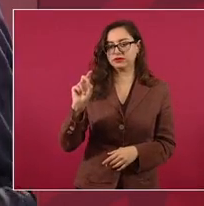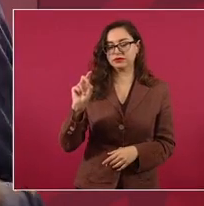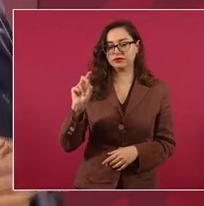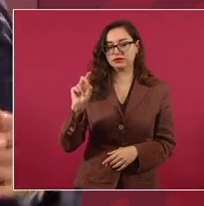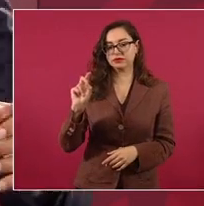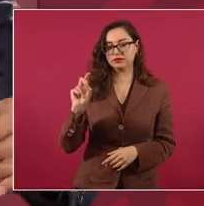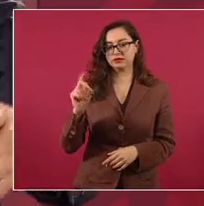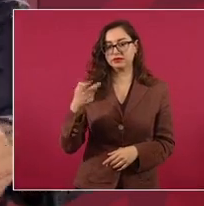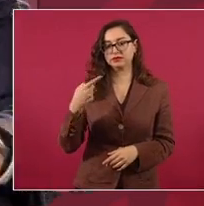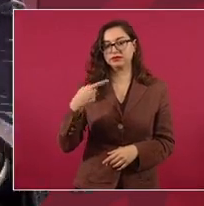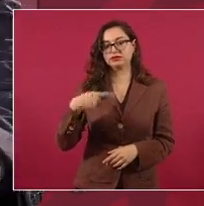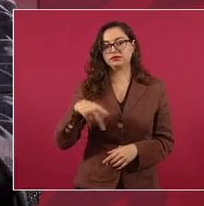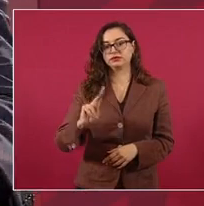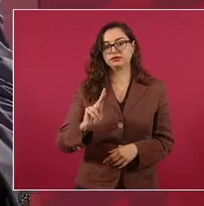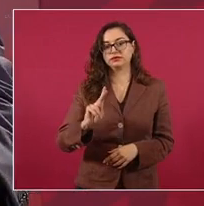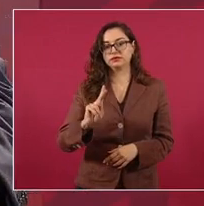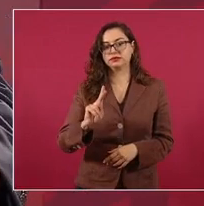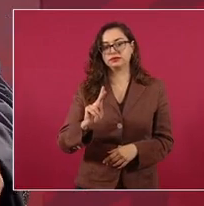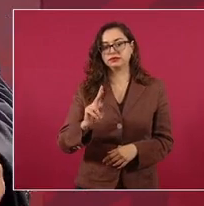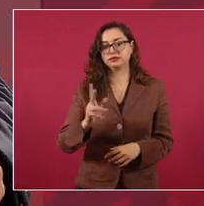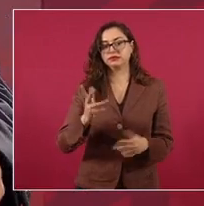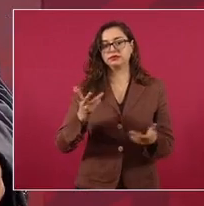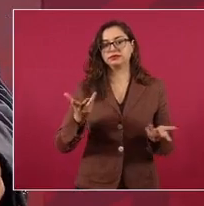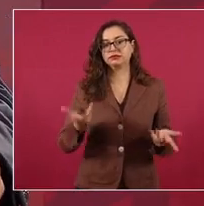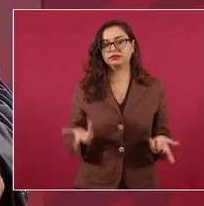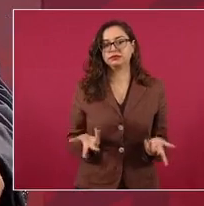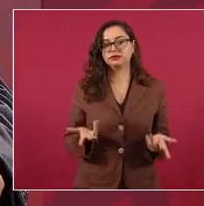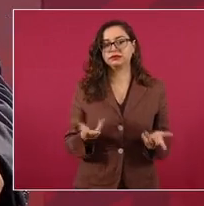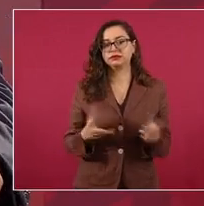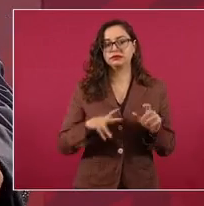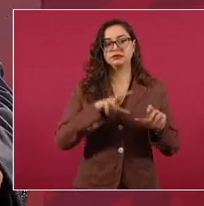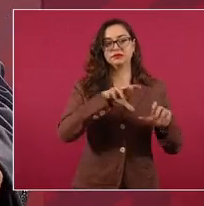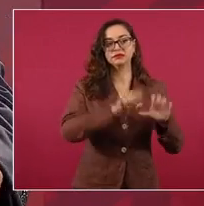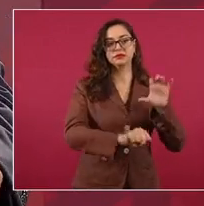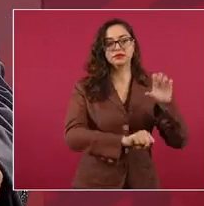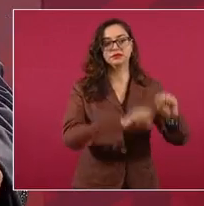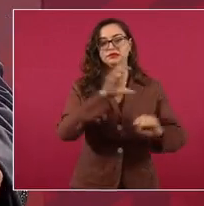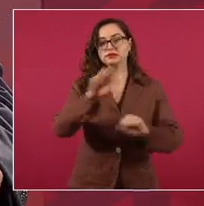cancelan 80 órdenes de aprehensión.